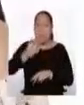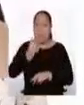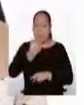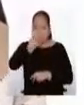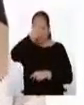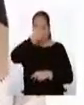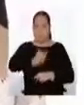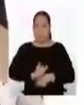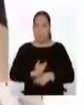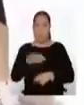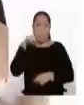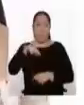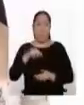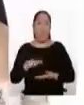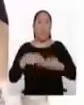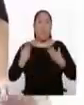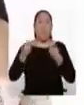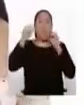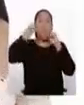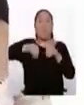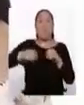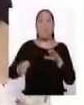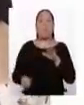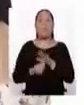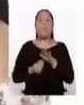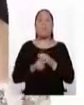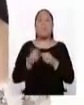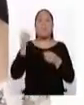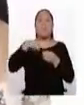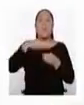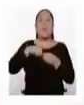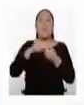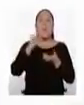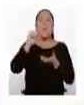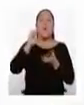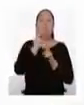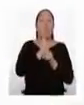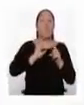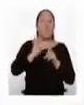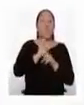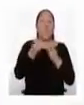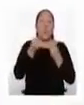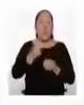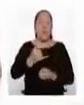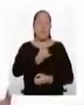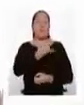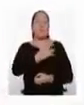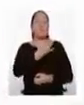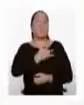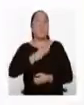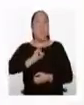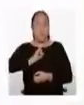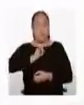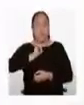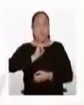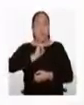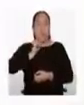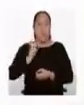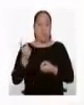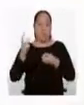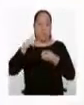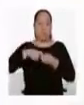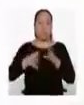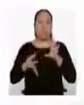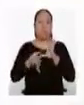somos y así podemos contribuir nuestra cultura y cómo nos identificamos como país. A mí, por ejemplo, me encanta el arte y el dibujo, y aunque